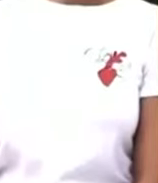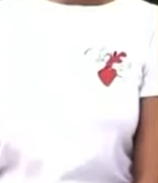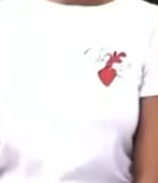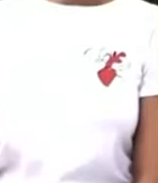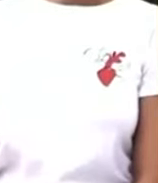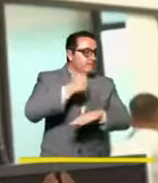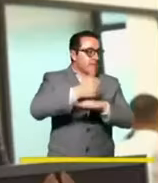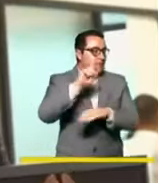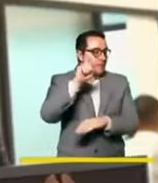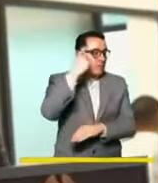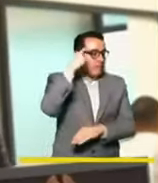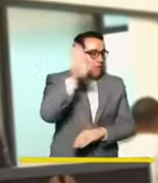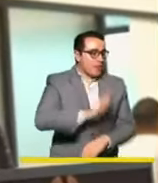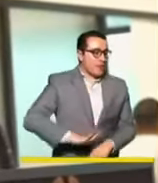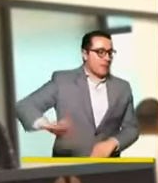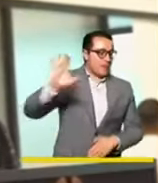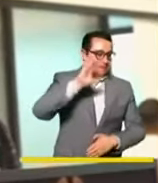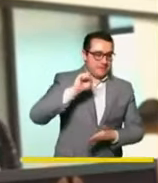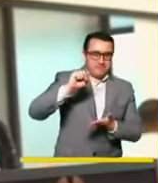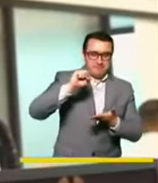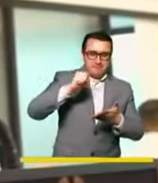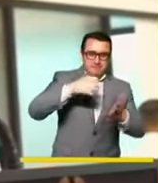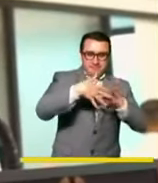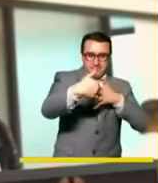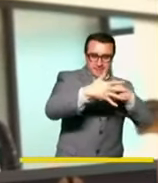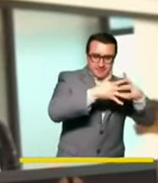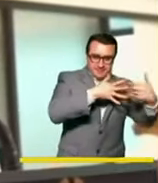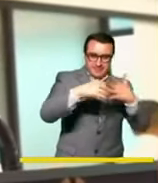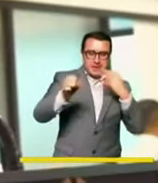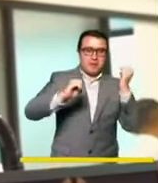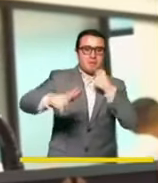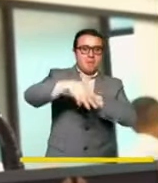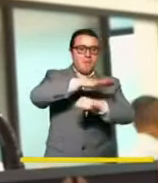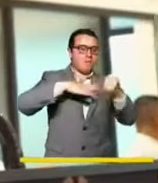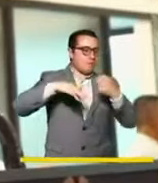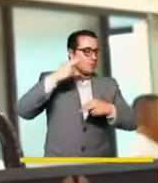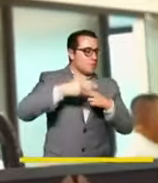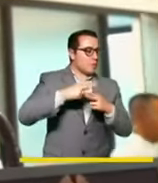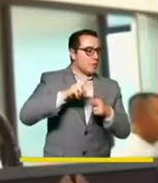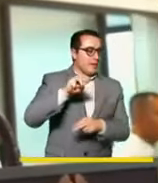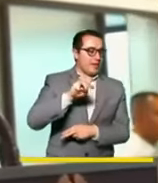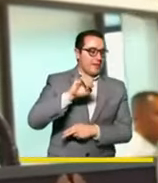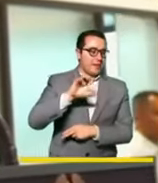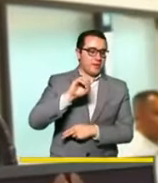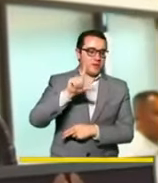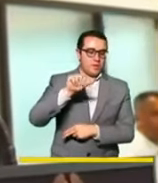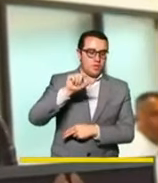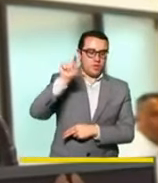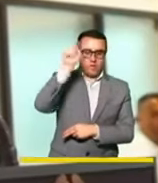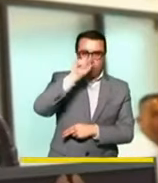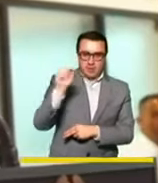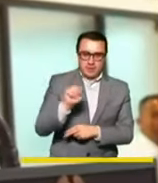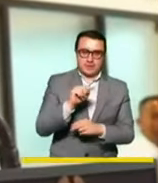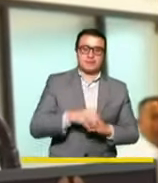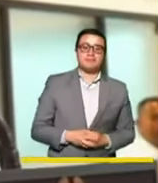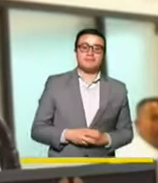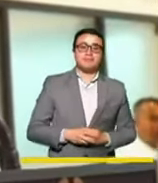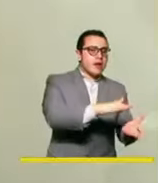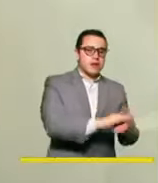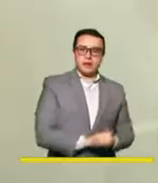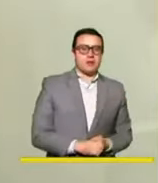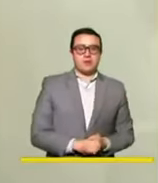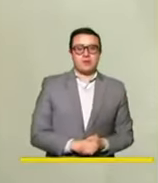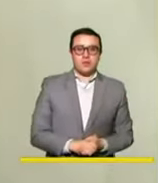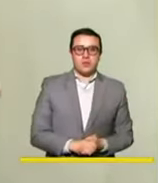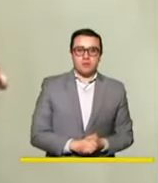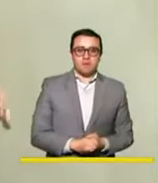entonces ahí yo vuelvo y concluyo con lo que señalaba Pedro y es que este este llamado que hace el presidente Gustavo Petro